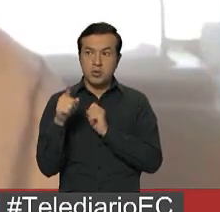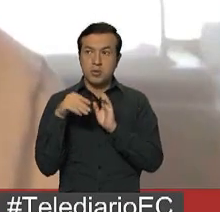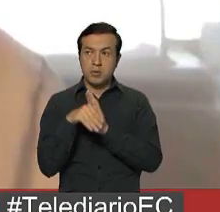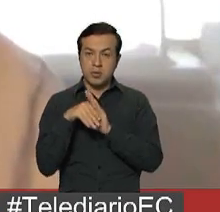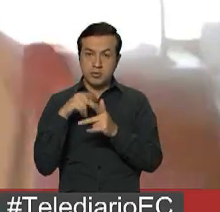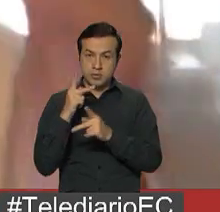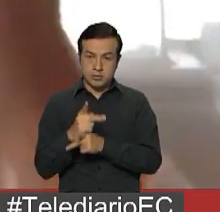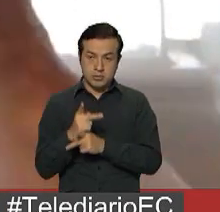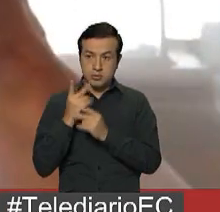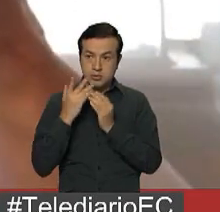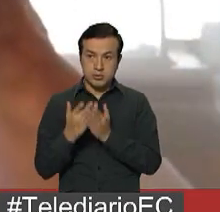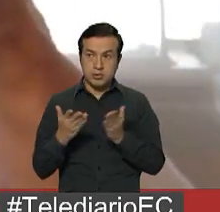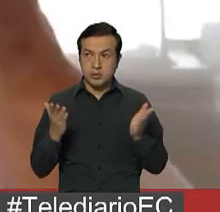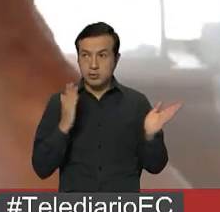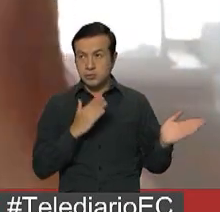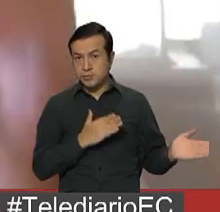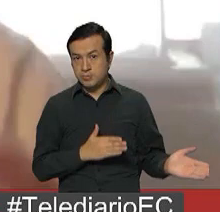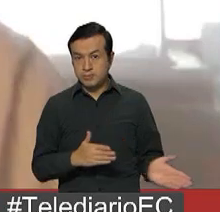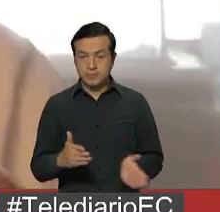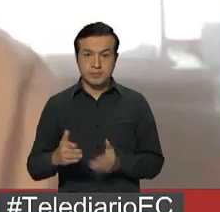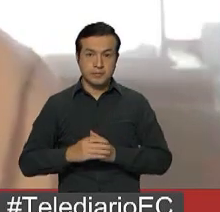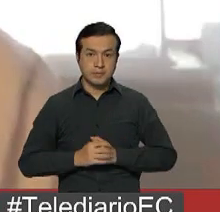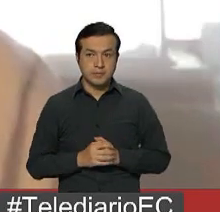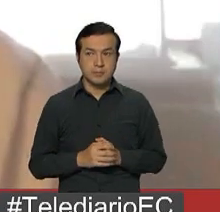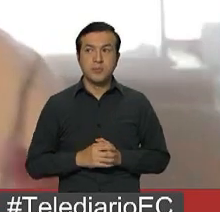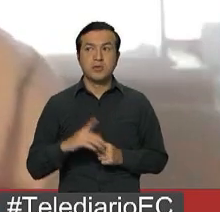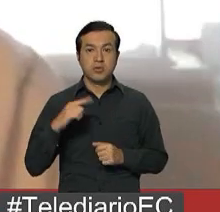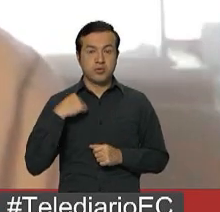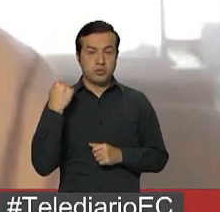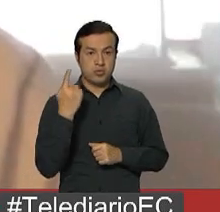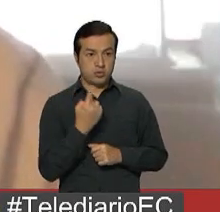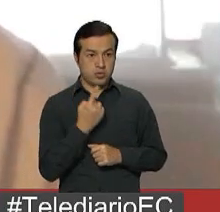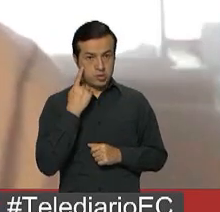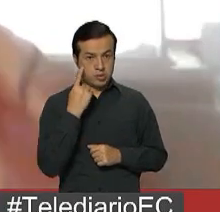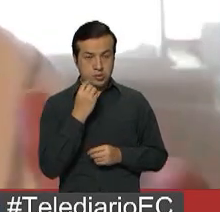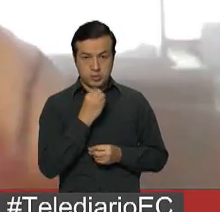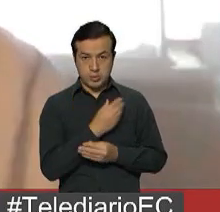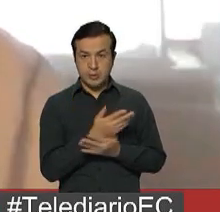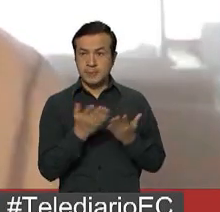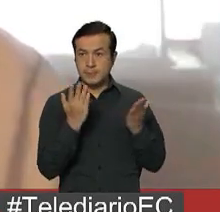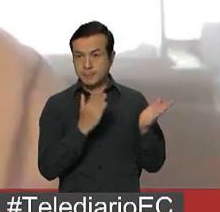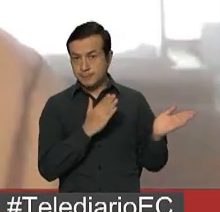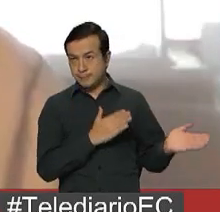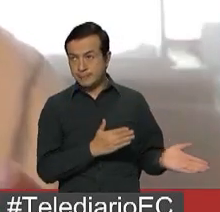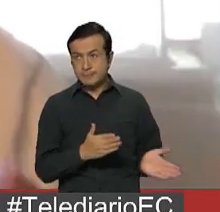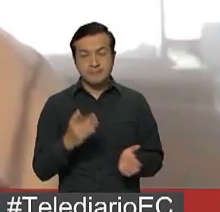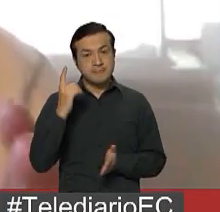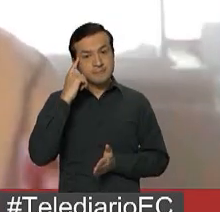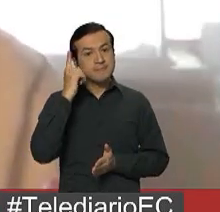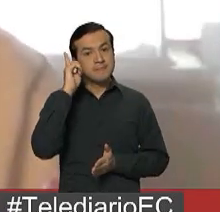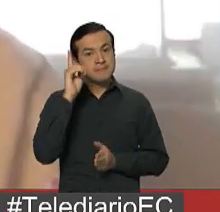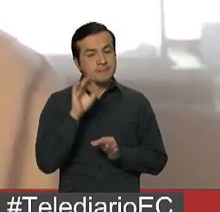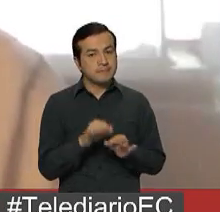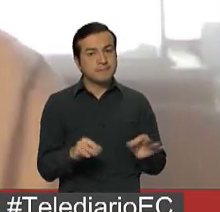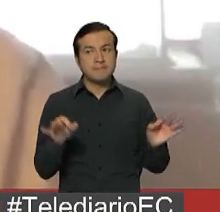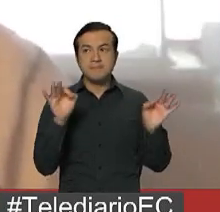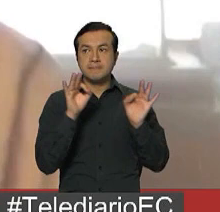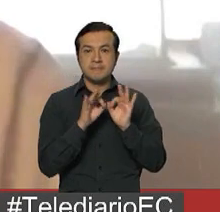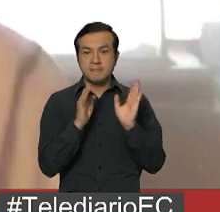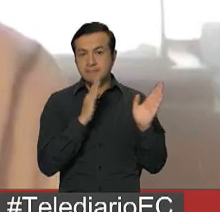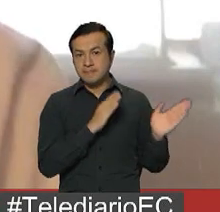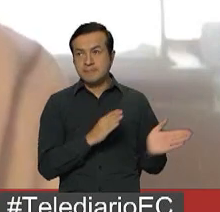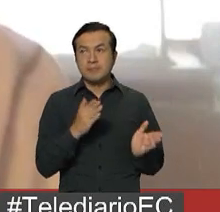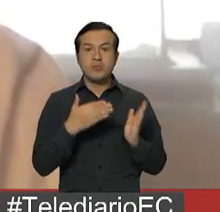y en ese sentido nosotros de manera prospectiva algo que lo consideramos importante fue el desarrollo